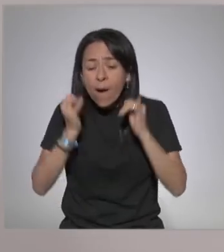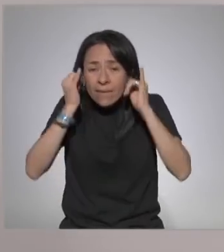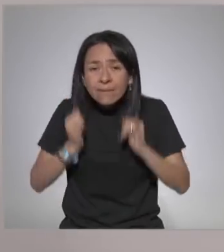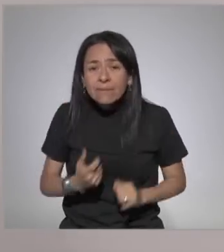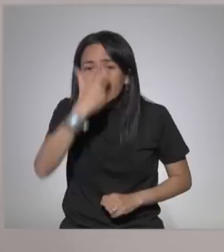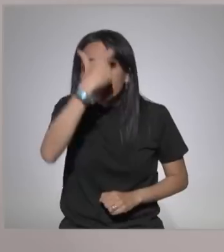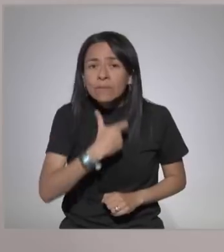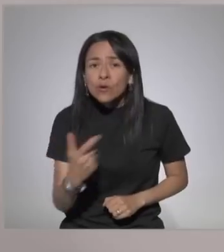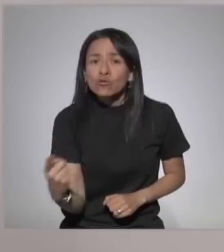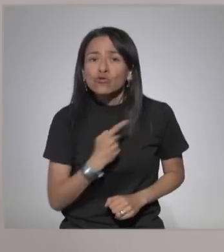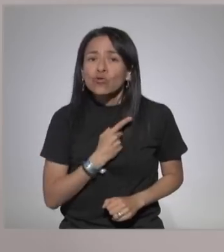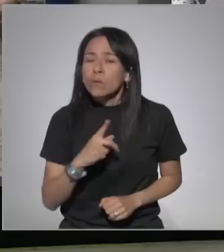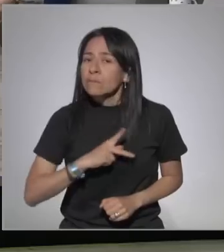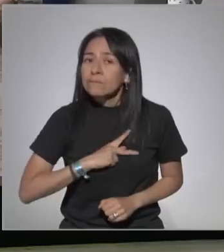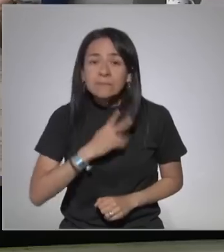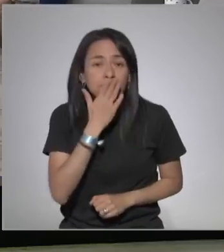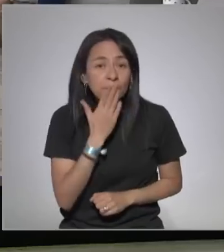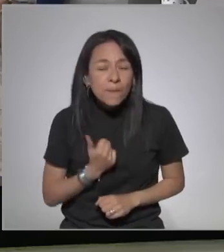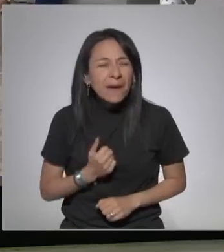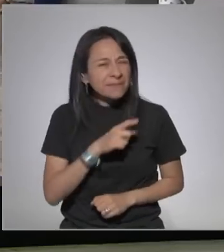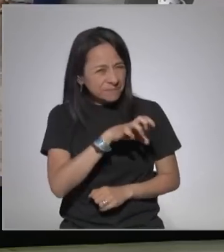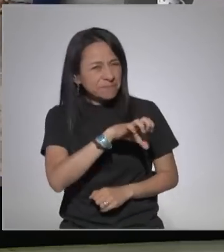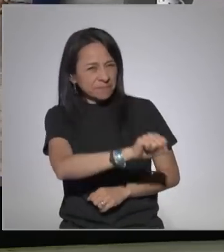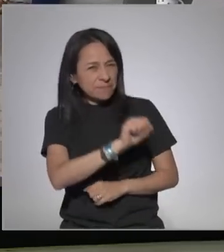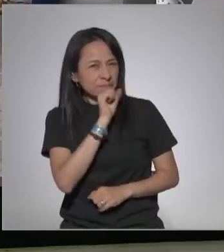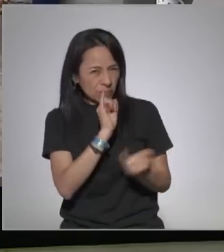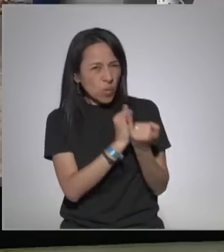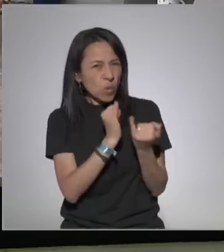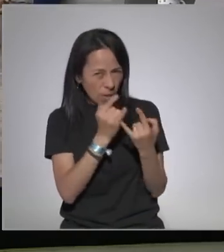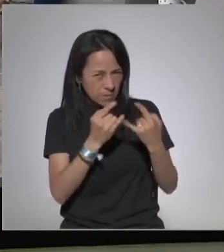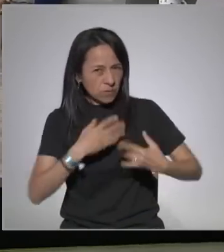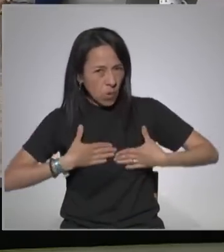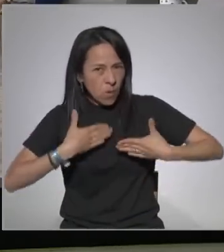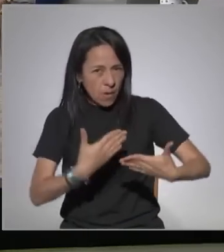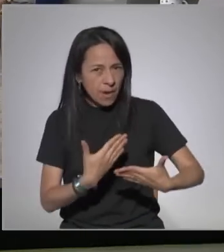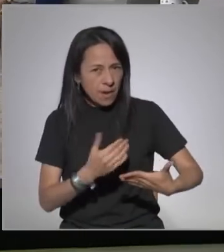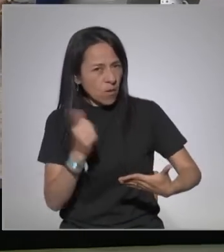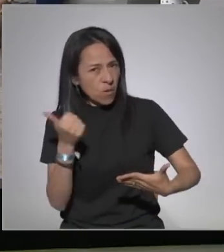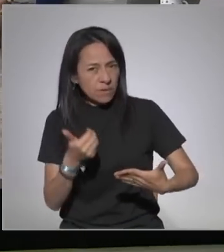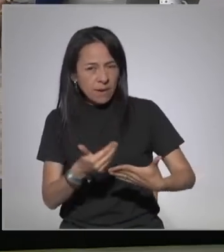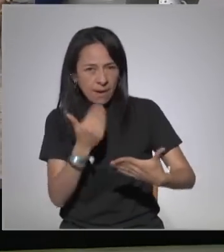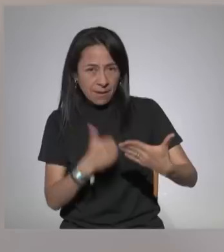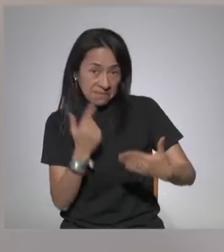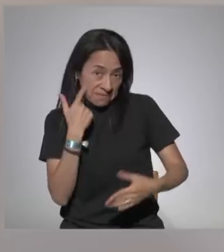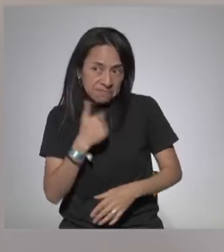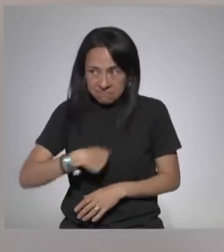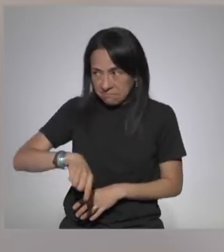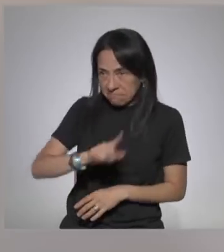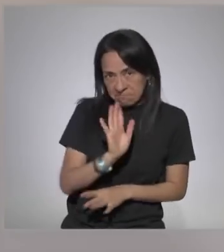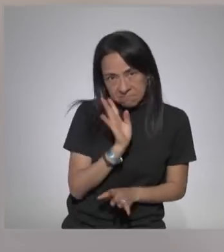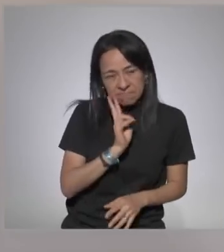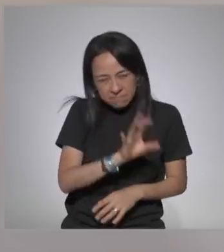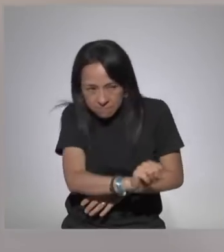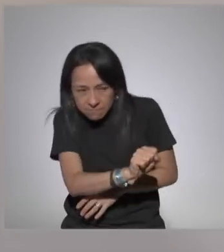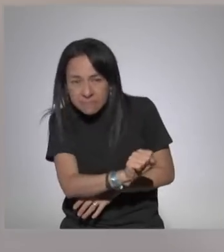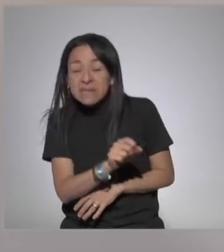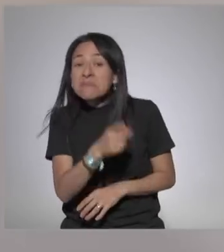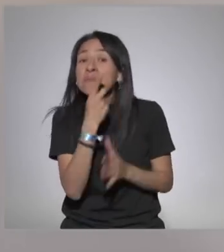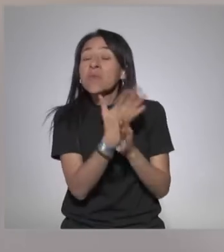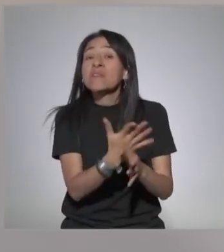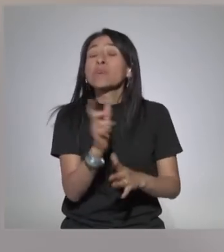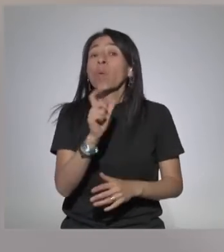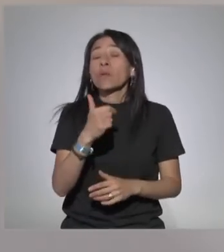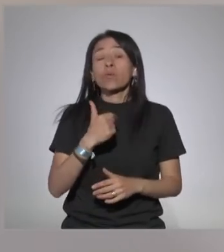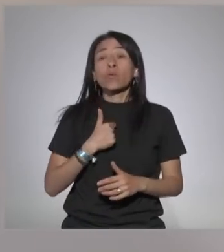¿no? Había un testimonio también, y voy a retomar de ahí, si les parece bien, que decía, yo cuando enviudé